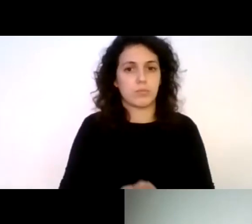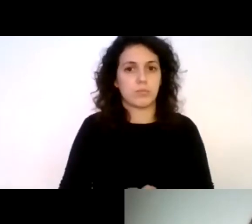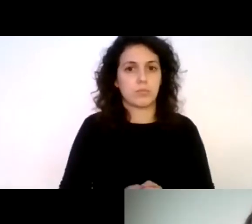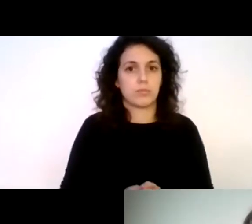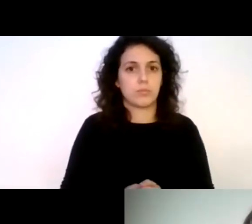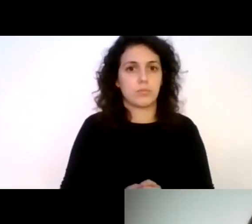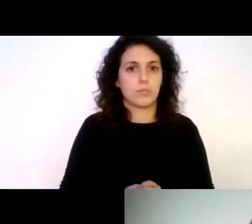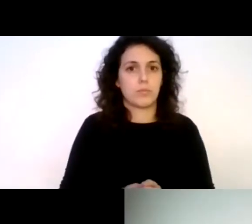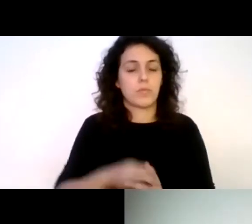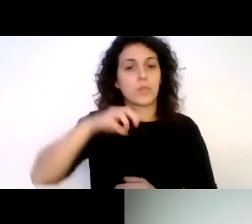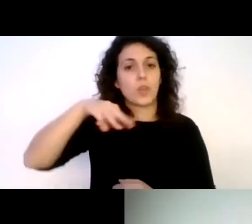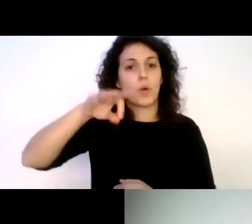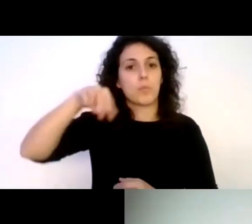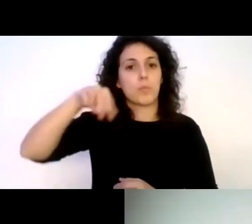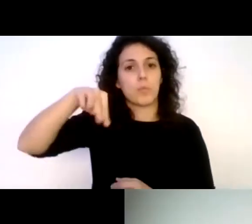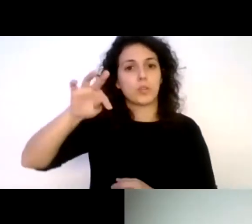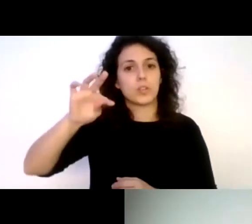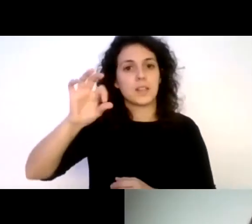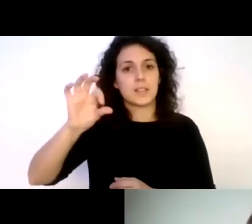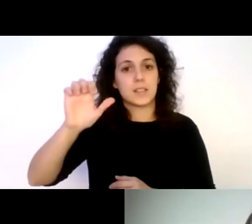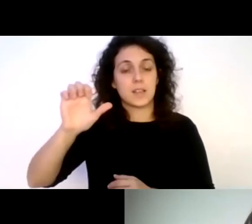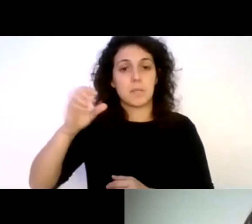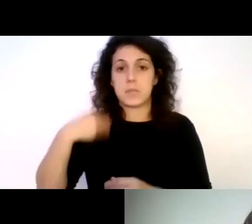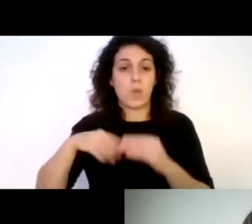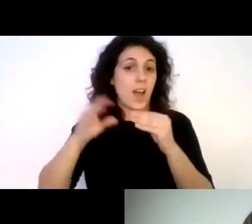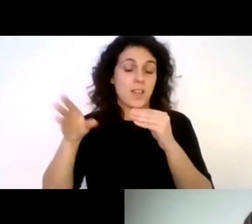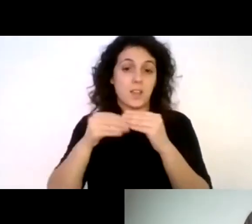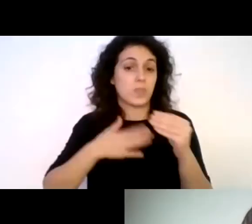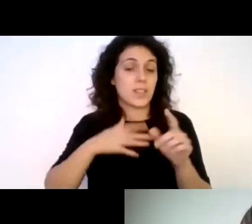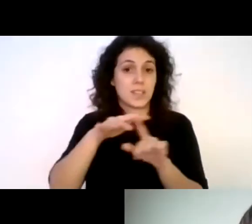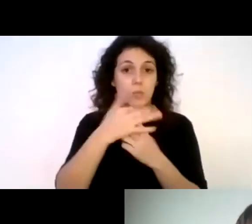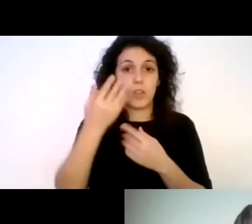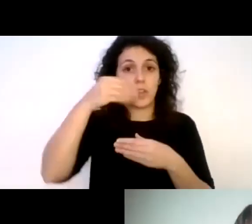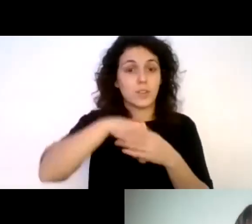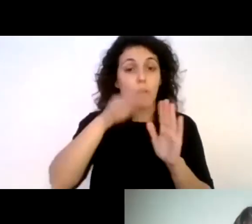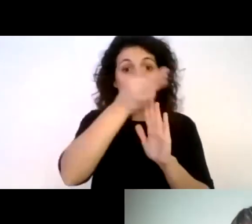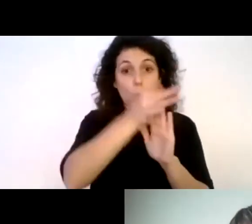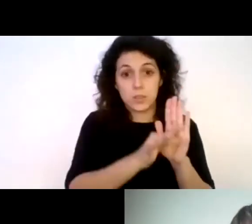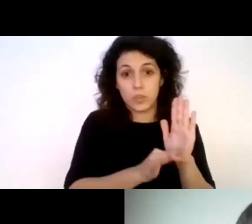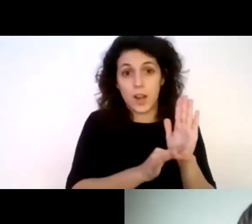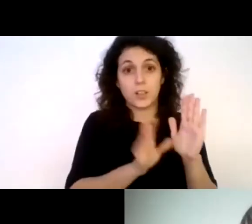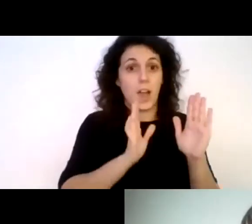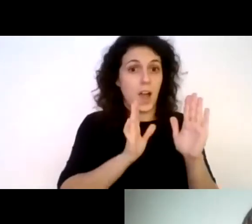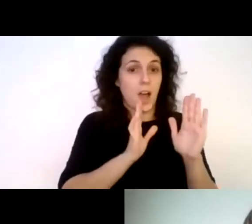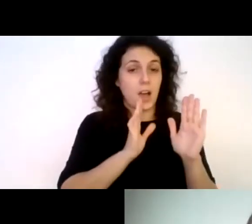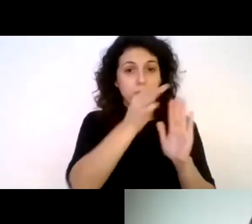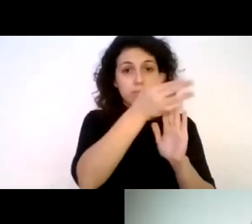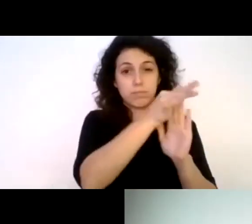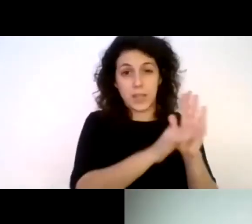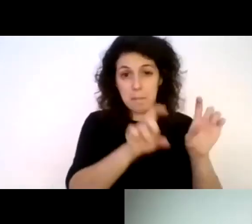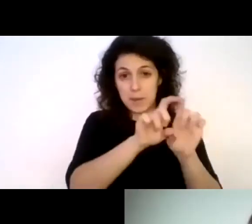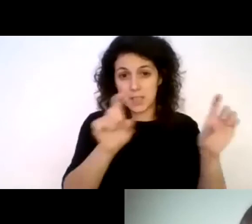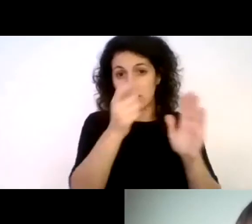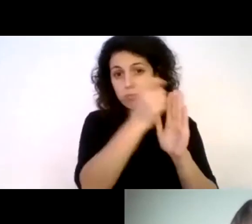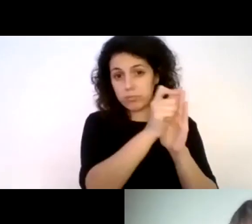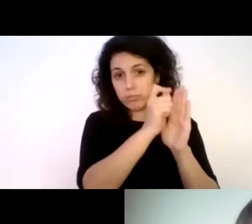Okay. Monse, very briefly. Sí, solo añadir, en nuestro caso, dentro de los cuestionarios que pues, rellena el empresario o el gestor